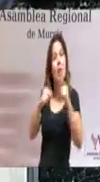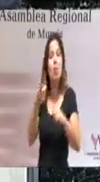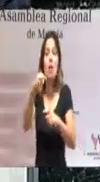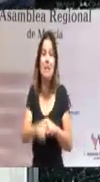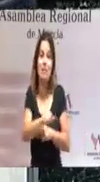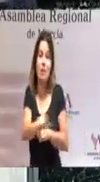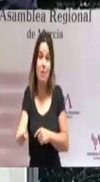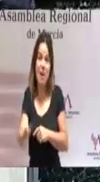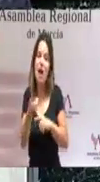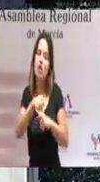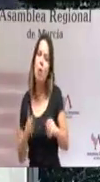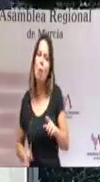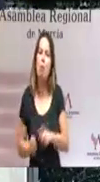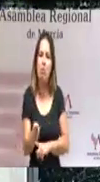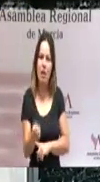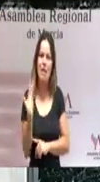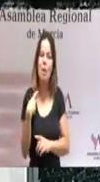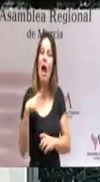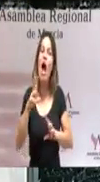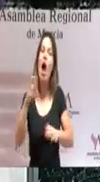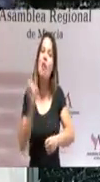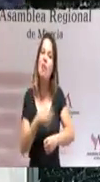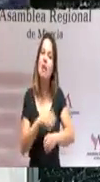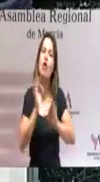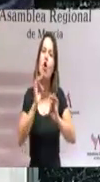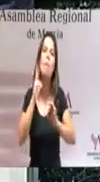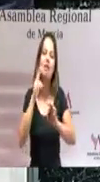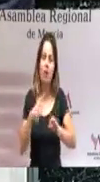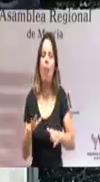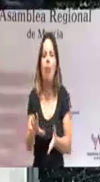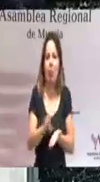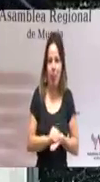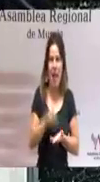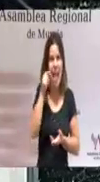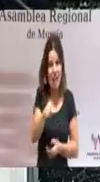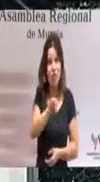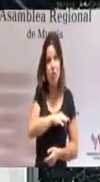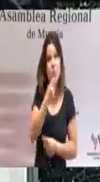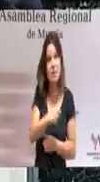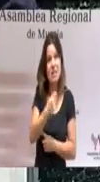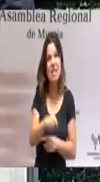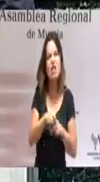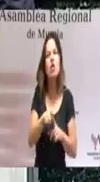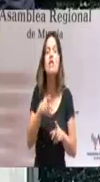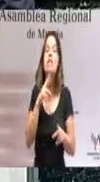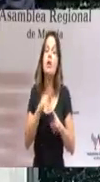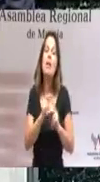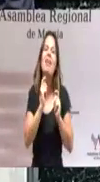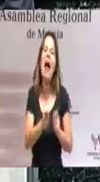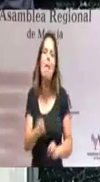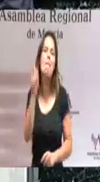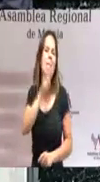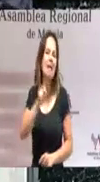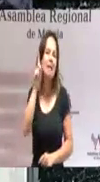semana siguiente le metemos la mano a la hucha de las pensiones. Eso, señor presidente, es mentir. Fije